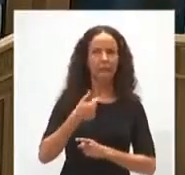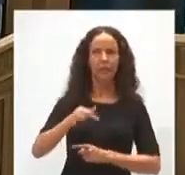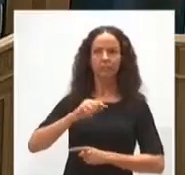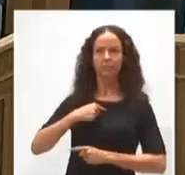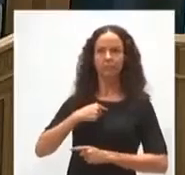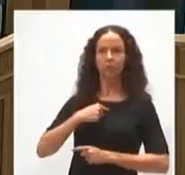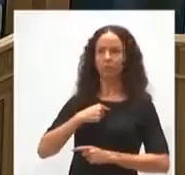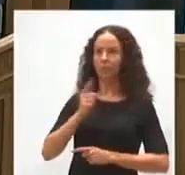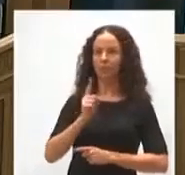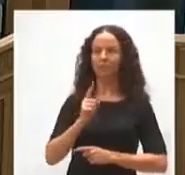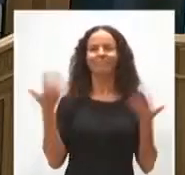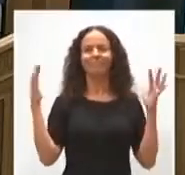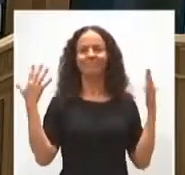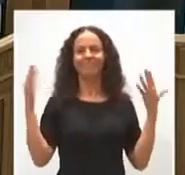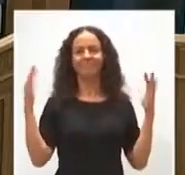ejemplo